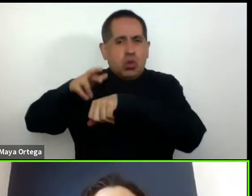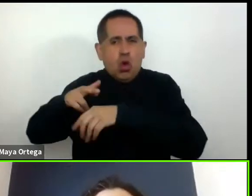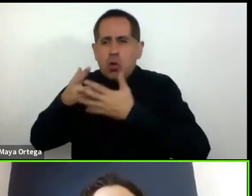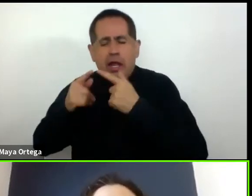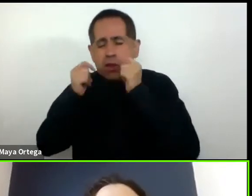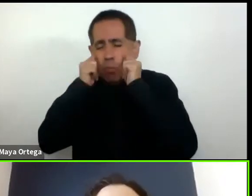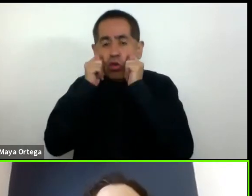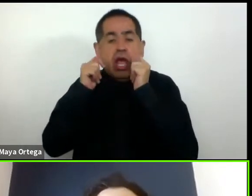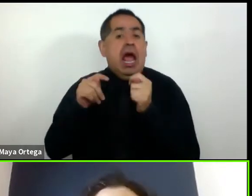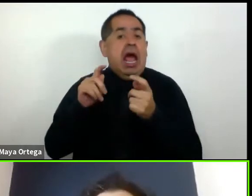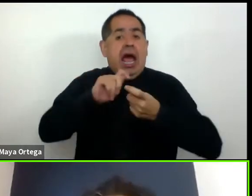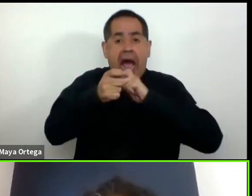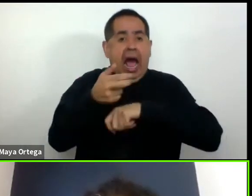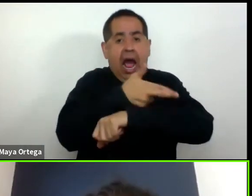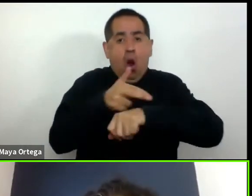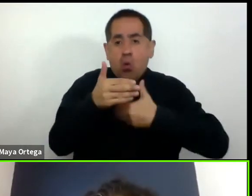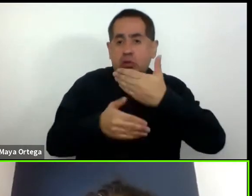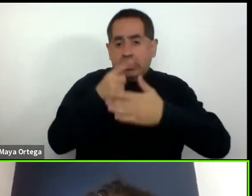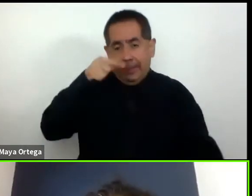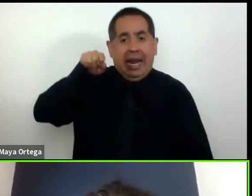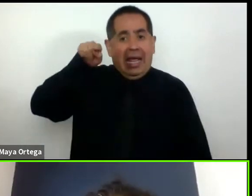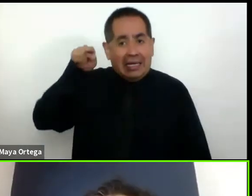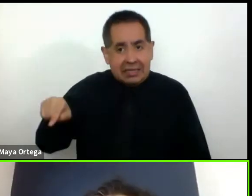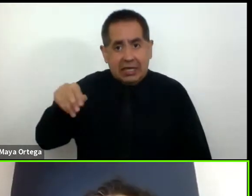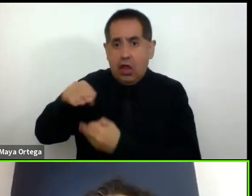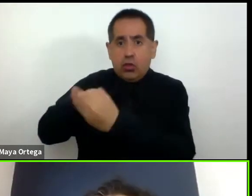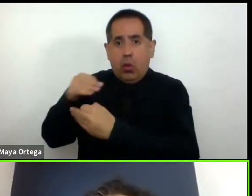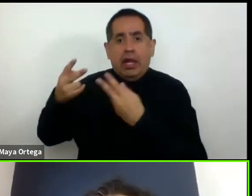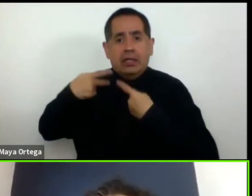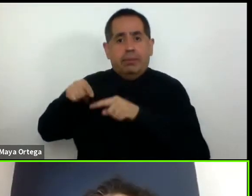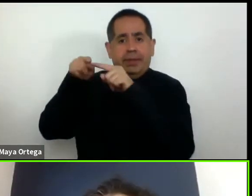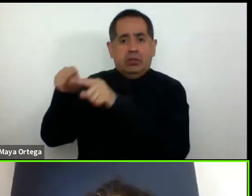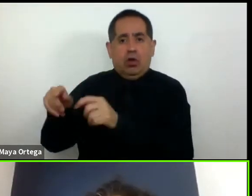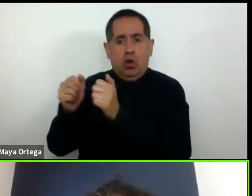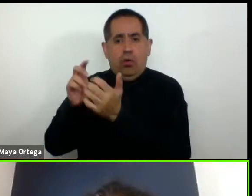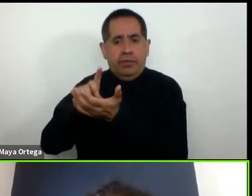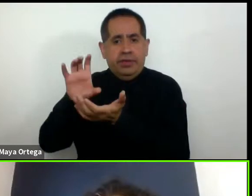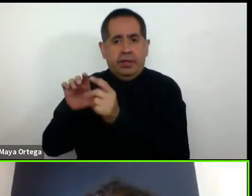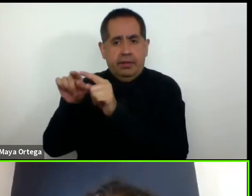procedimiento está ahí para todas las personas.